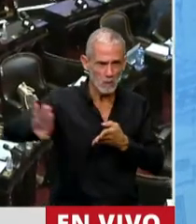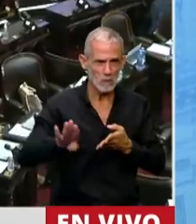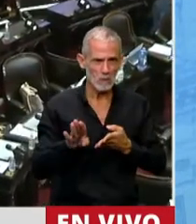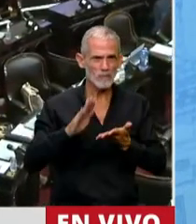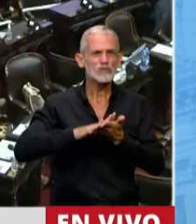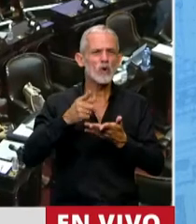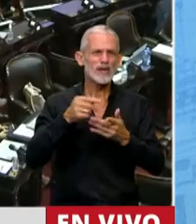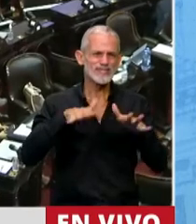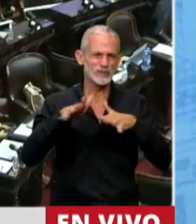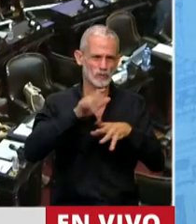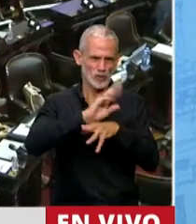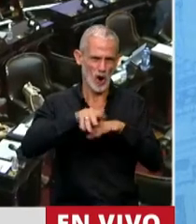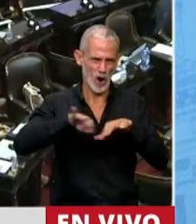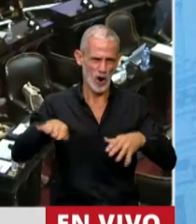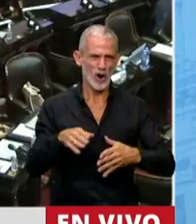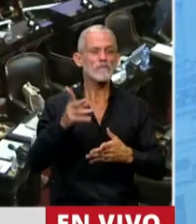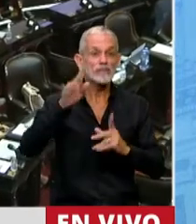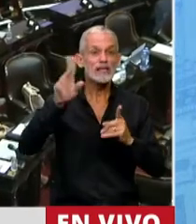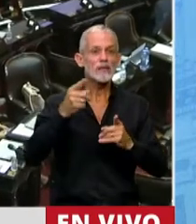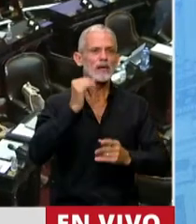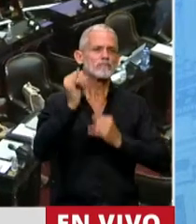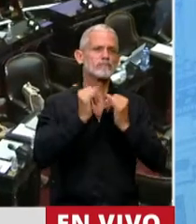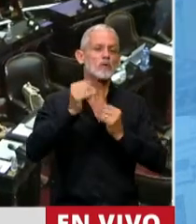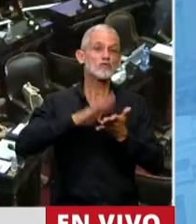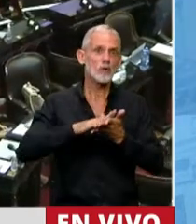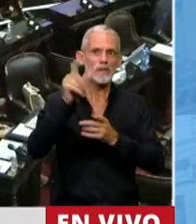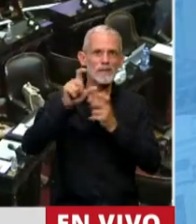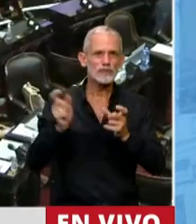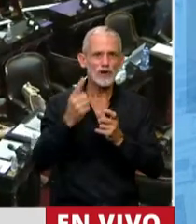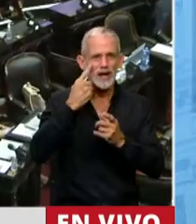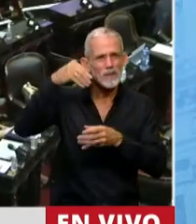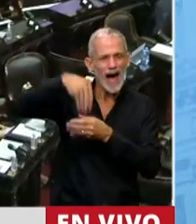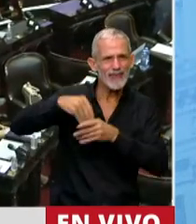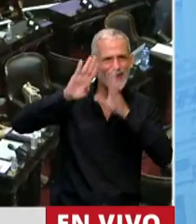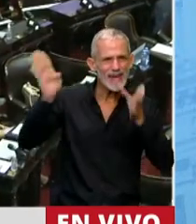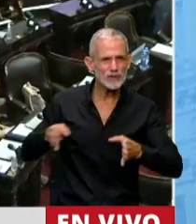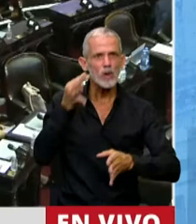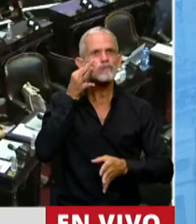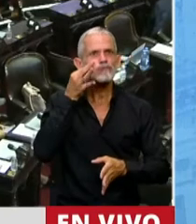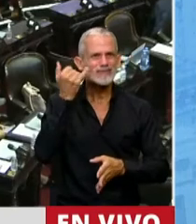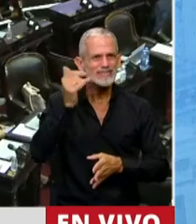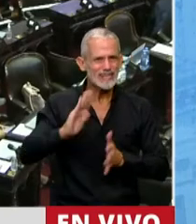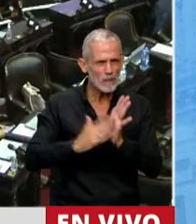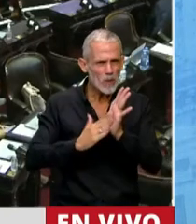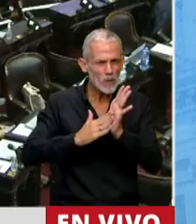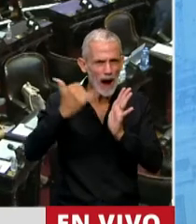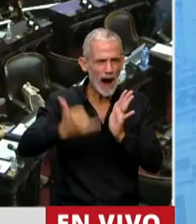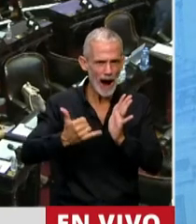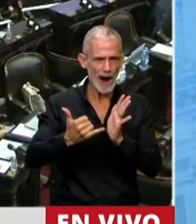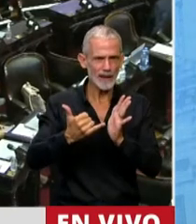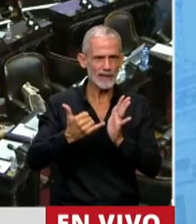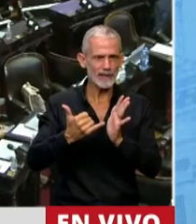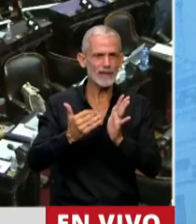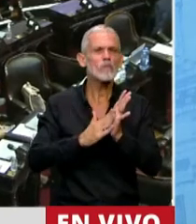situación de pandemia del relato de las víctimas de la constatación fácilmente lisa y